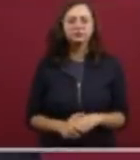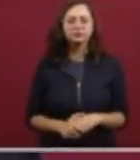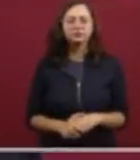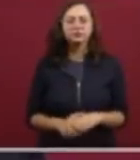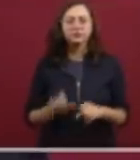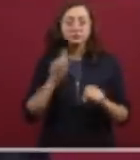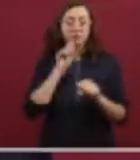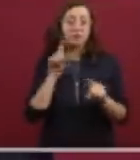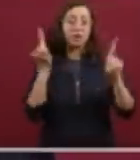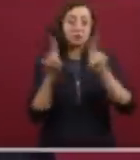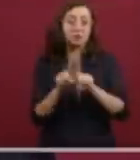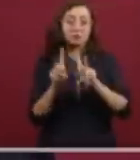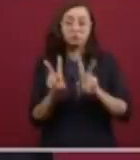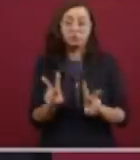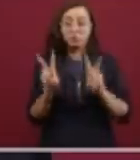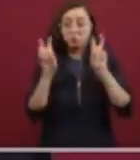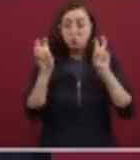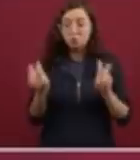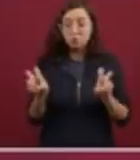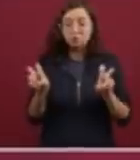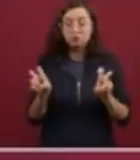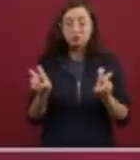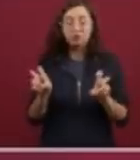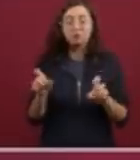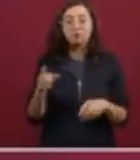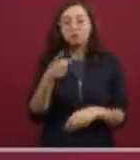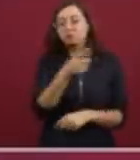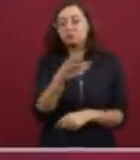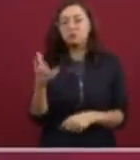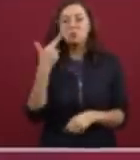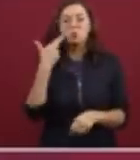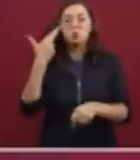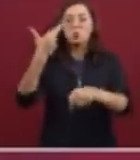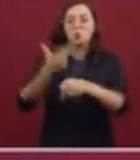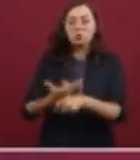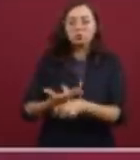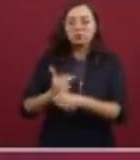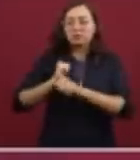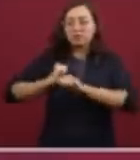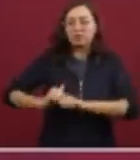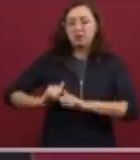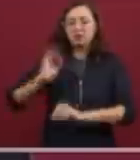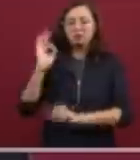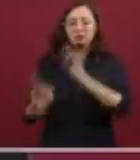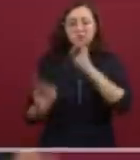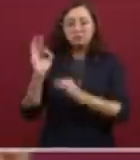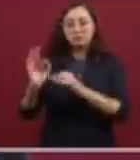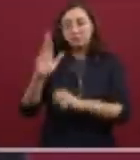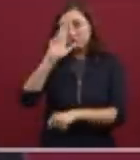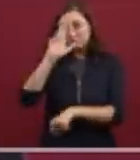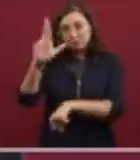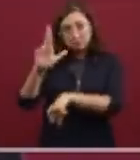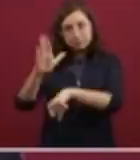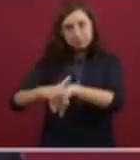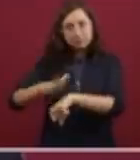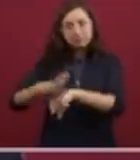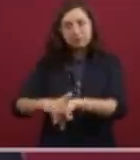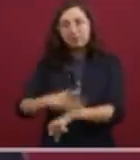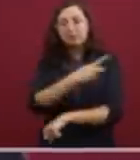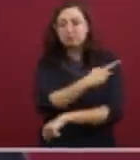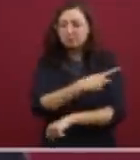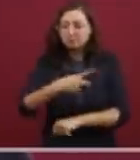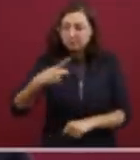pedirles a los encargados del Poder Judicial, con todo respeto, que se